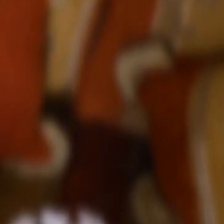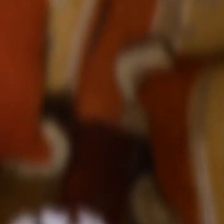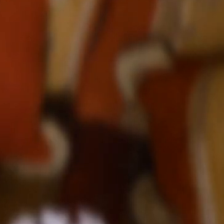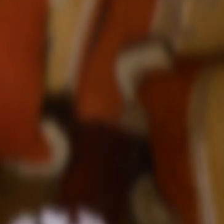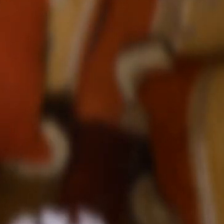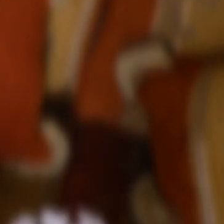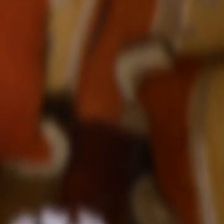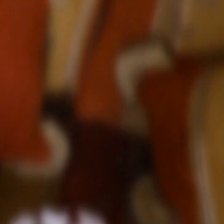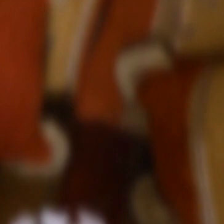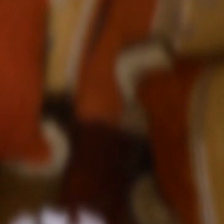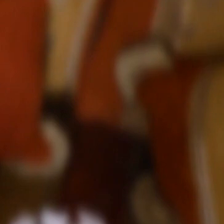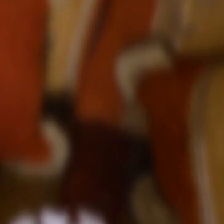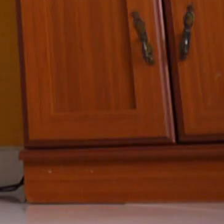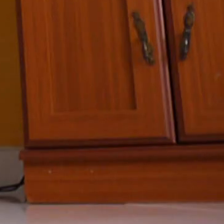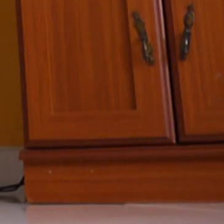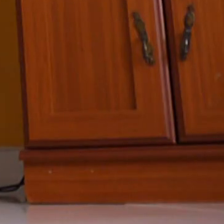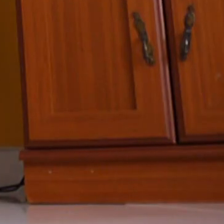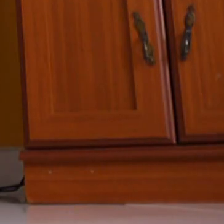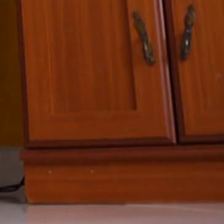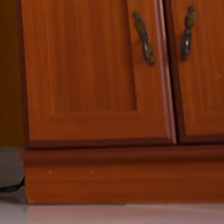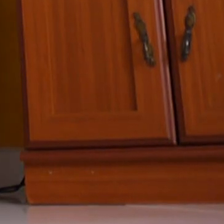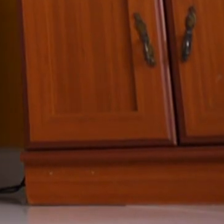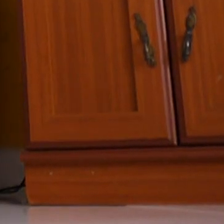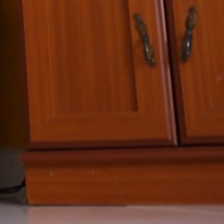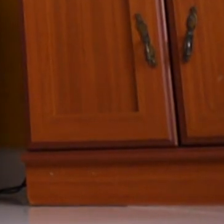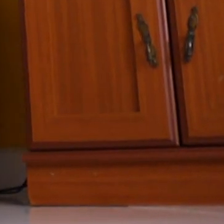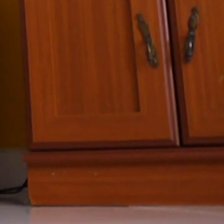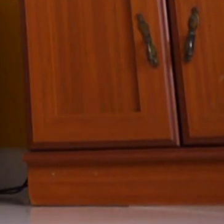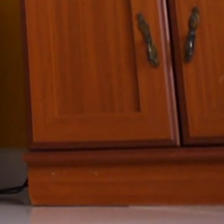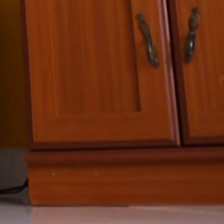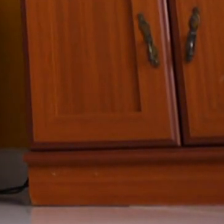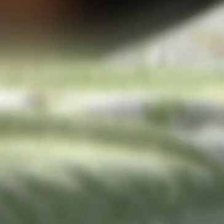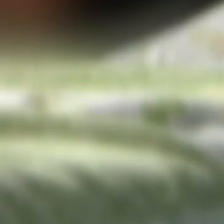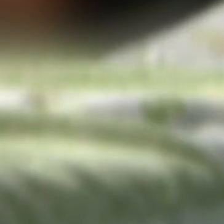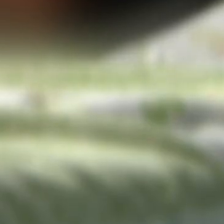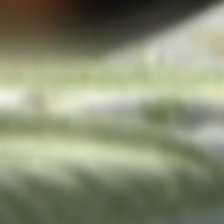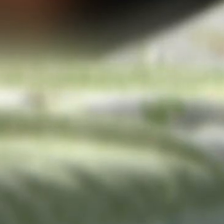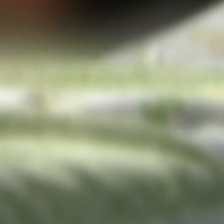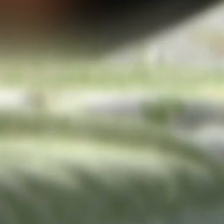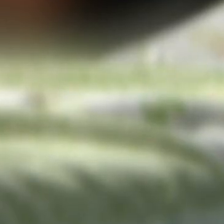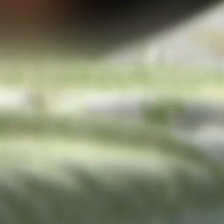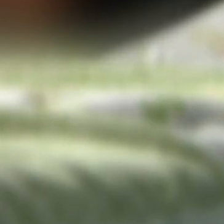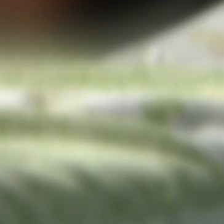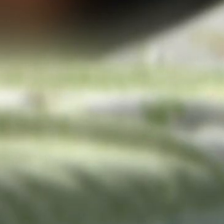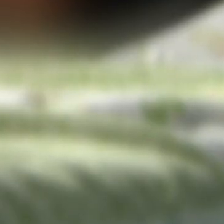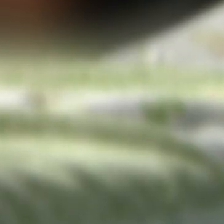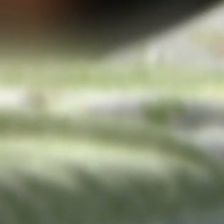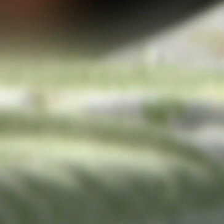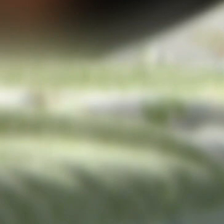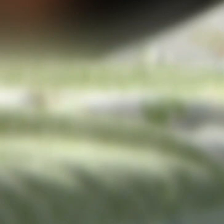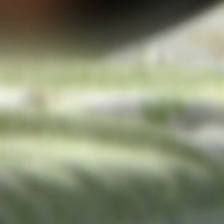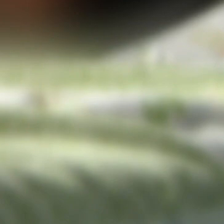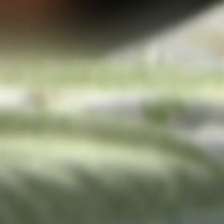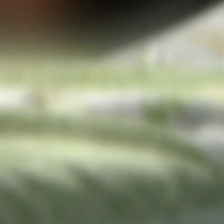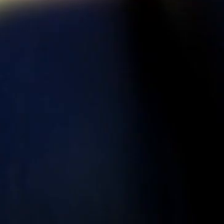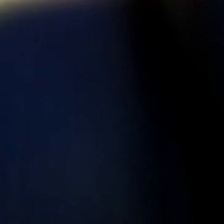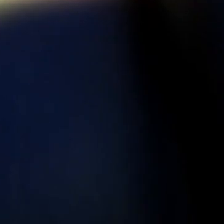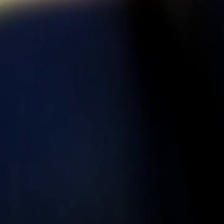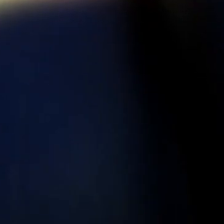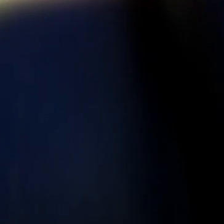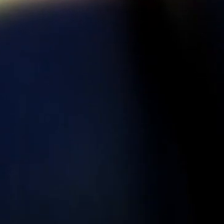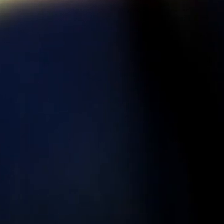han orientado al apoyo de niños y adolescentes en programas del icbf el 5 por ciento de las más de 11.000 llamadas han requerido